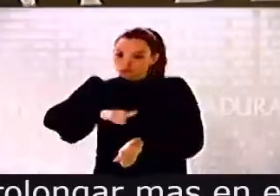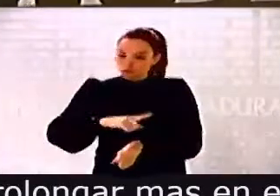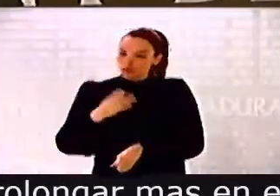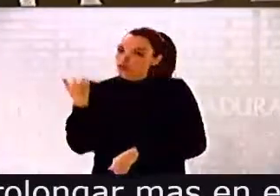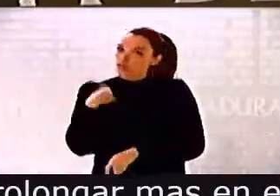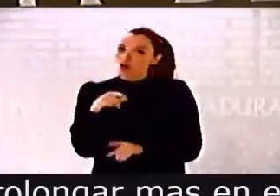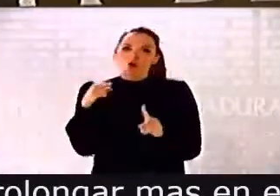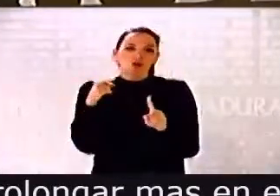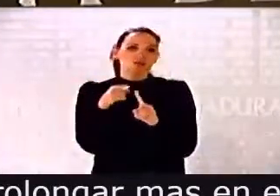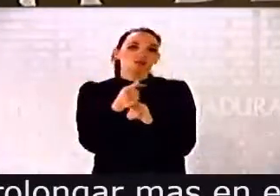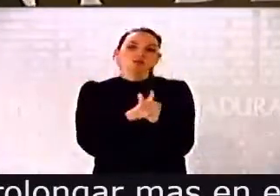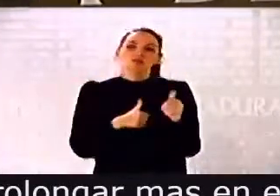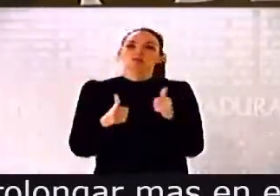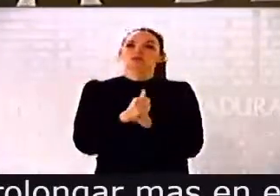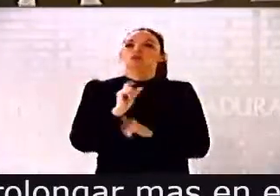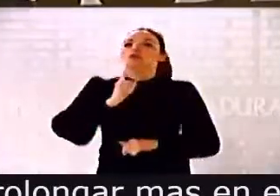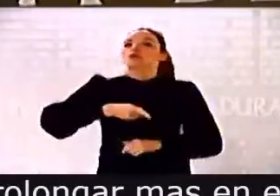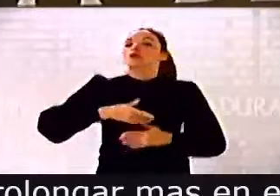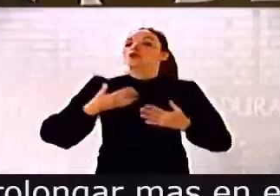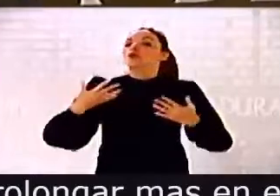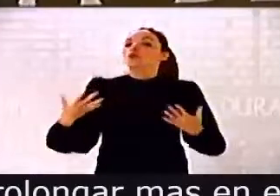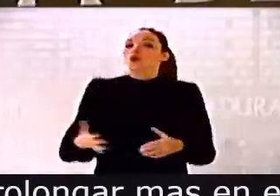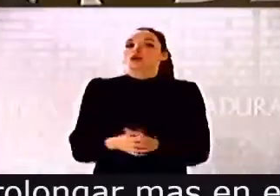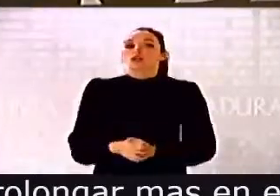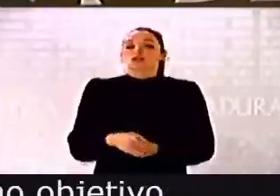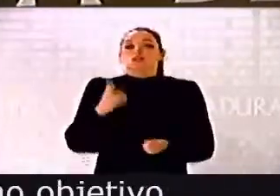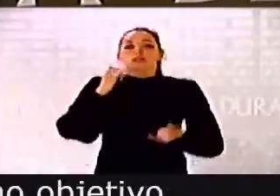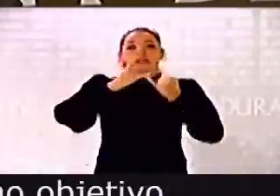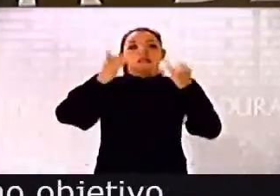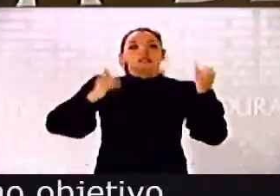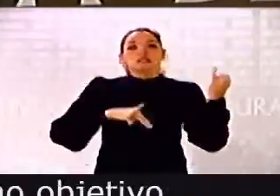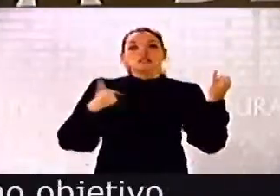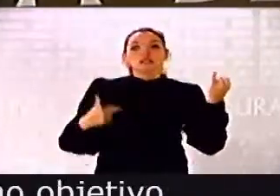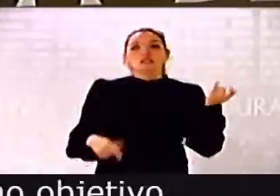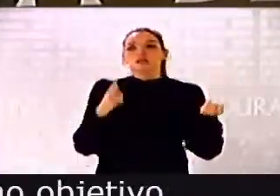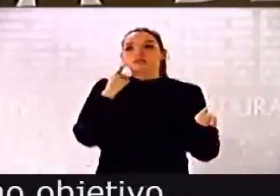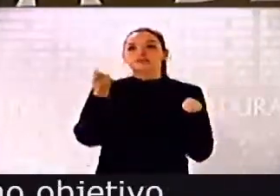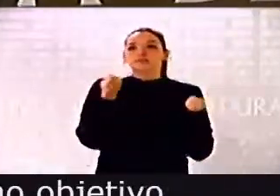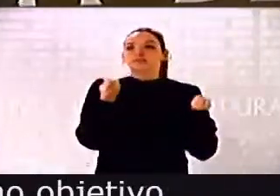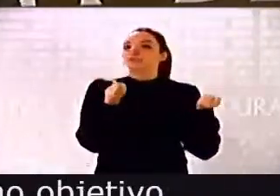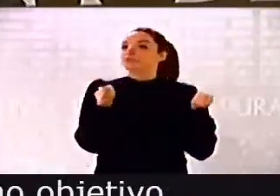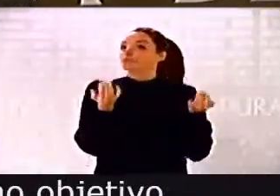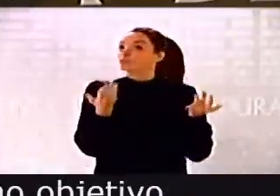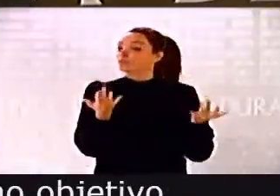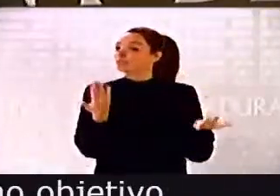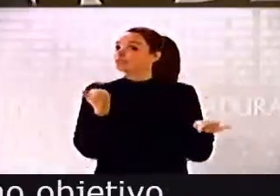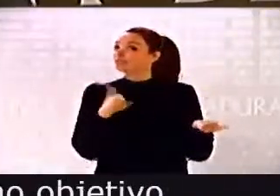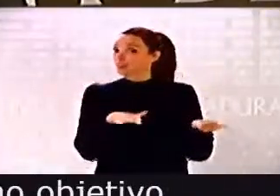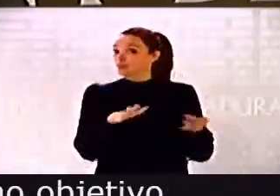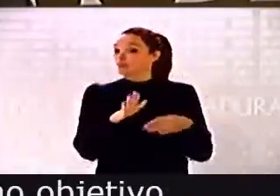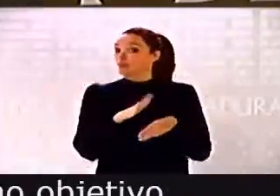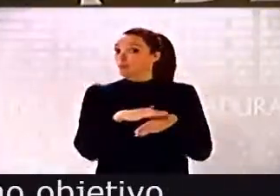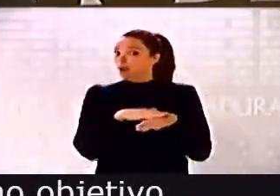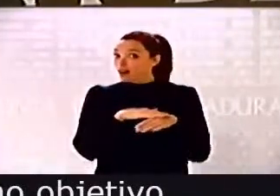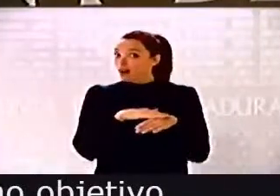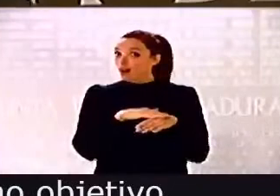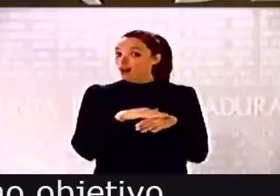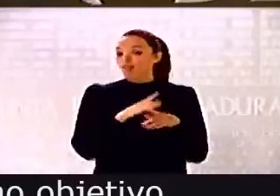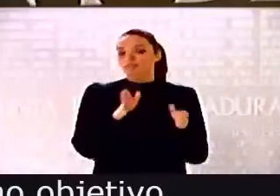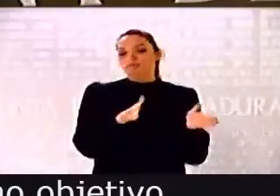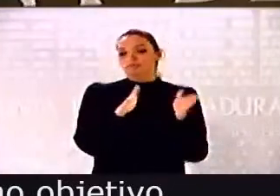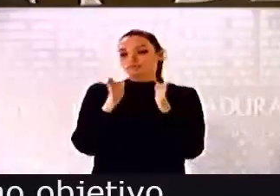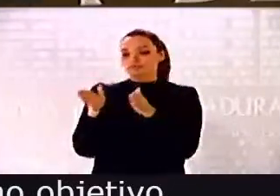como objetivo controlar la crisis sanitaria cuanto antes para poder salir del